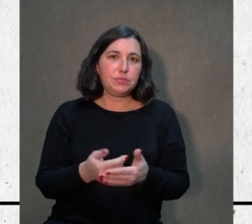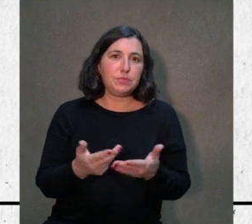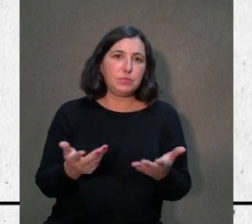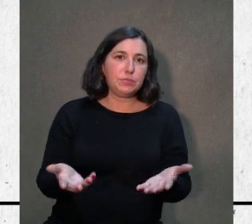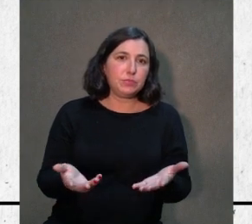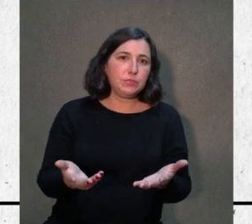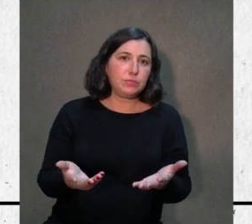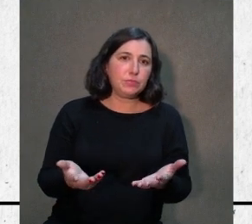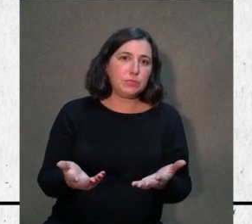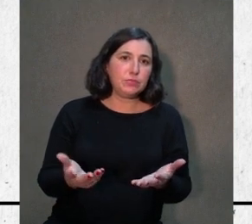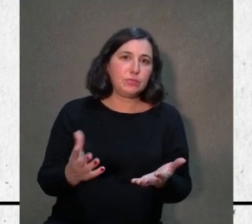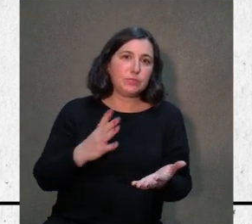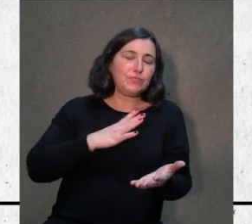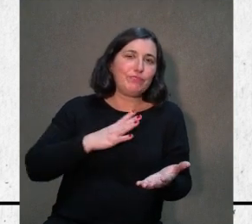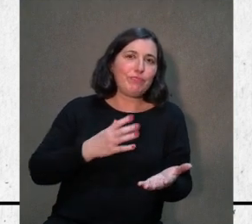¿cómo decirlo?